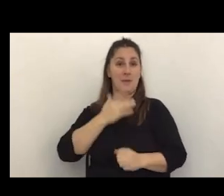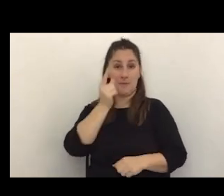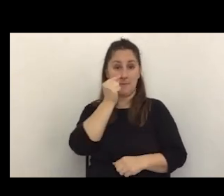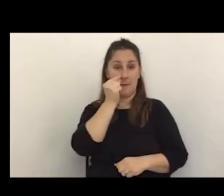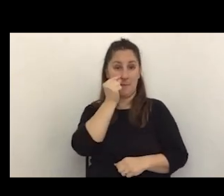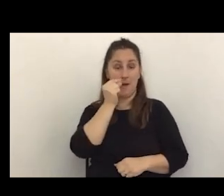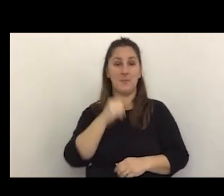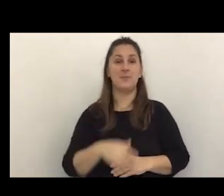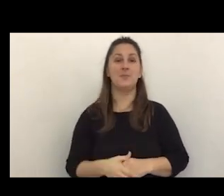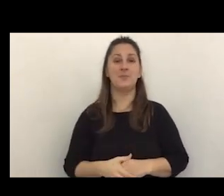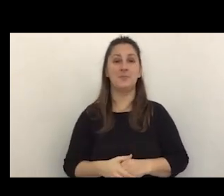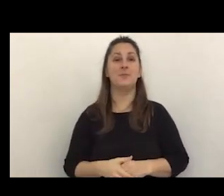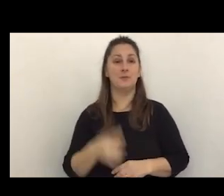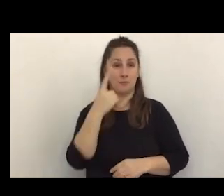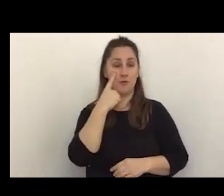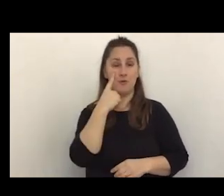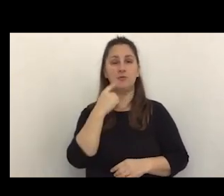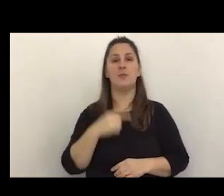viene y dice,